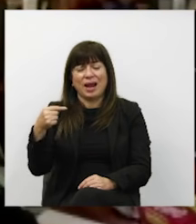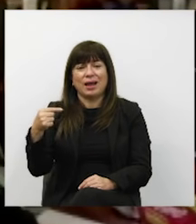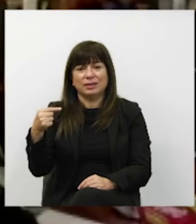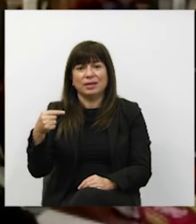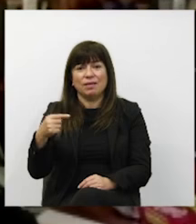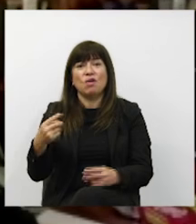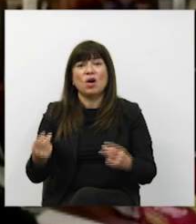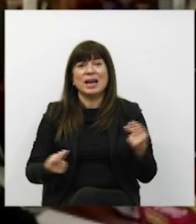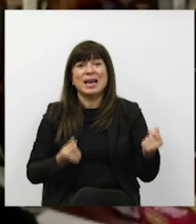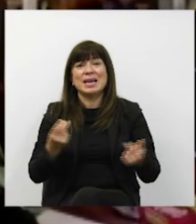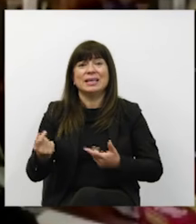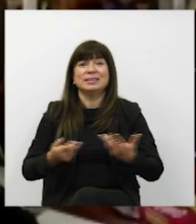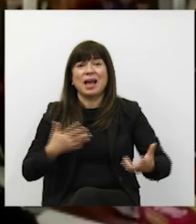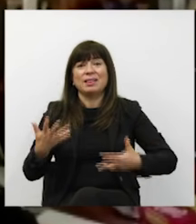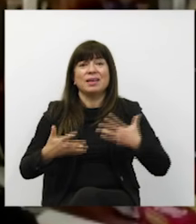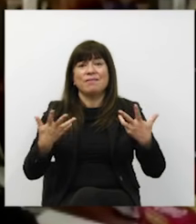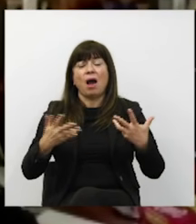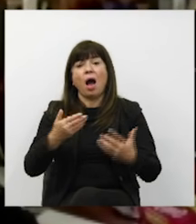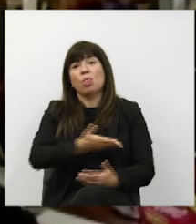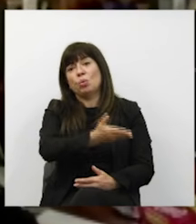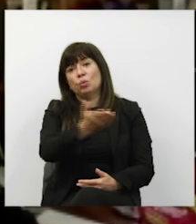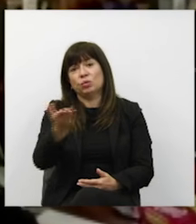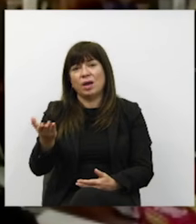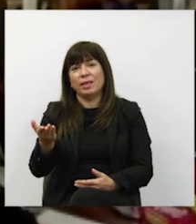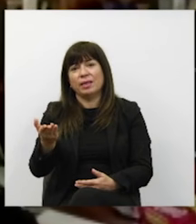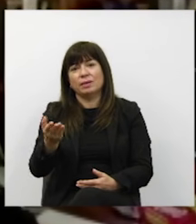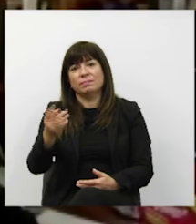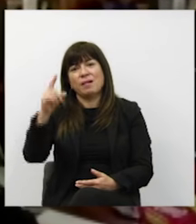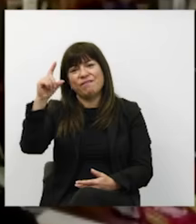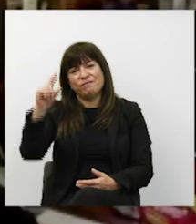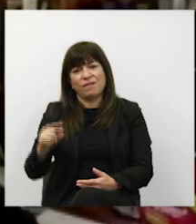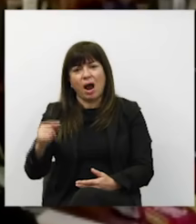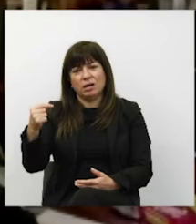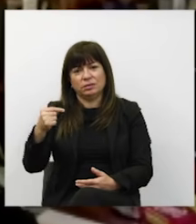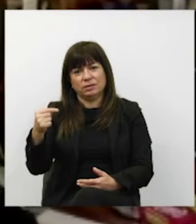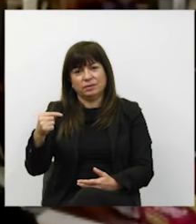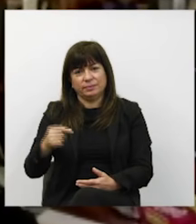esta iniciativa de ustedes me hace un poquito menos pesimista.